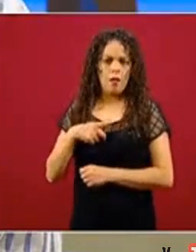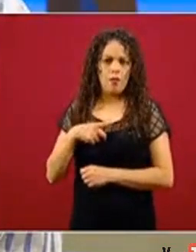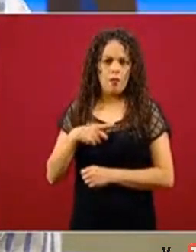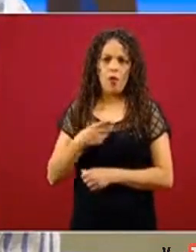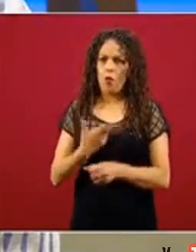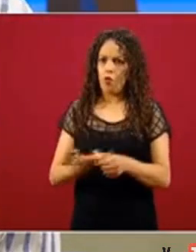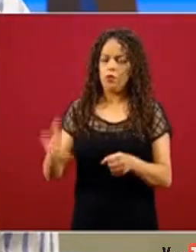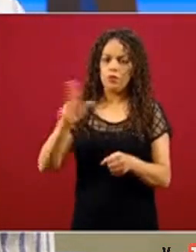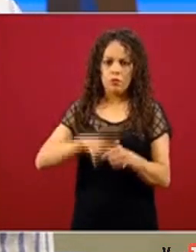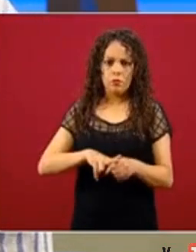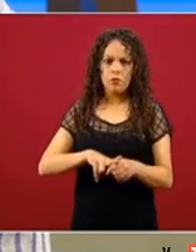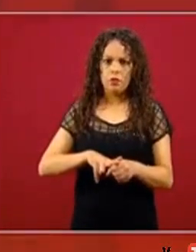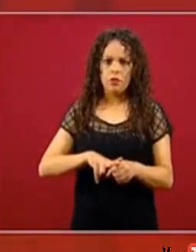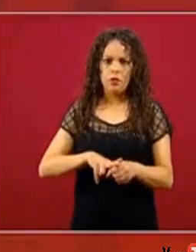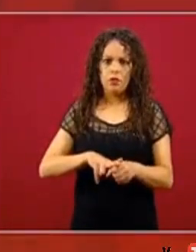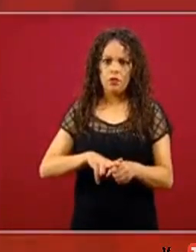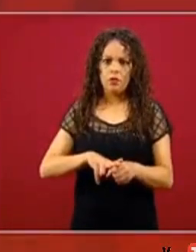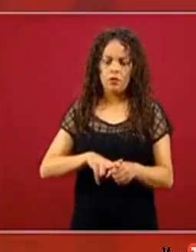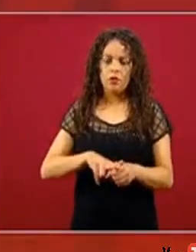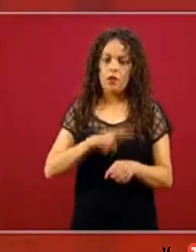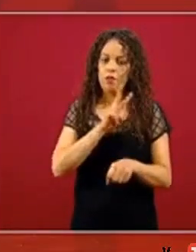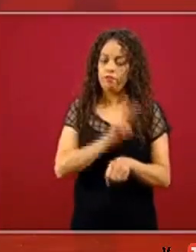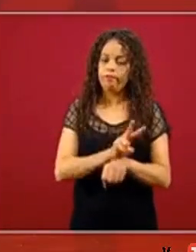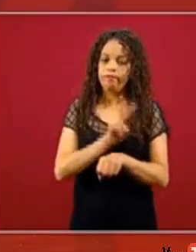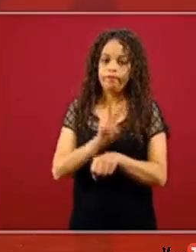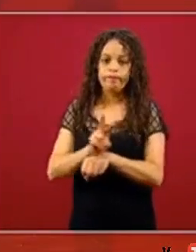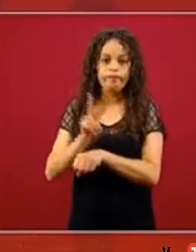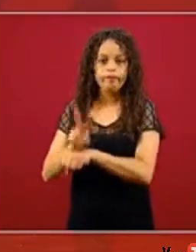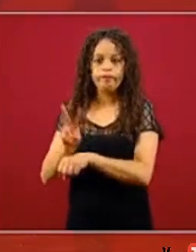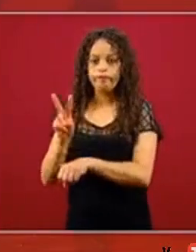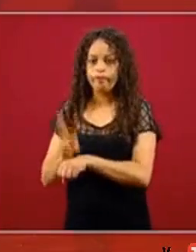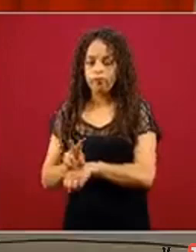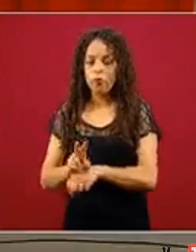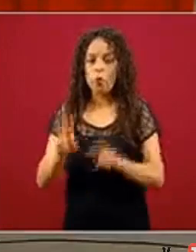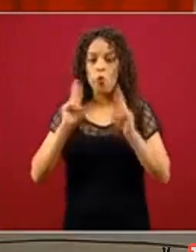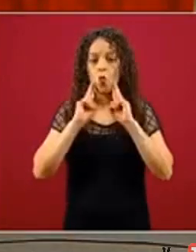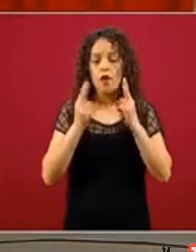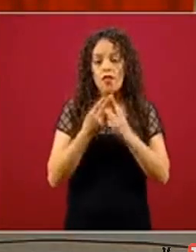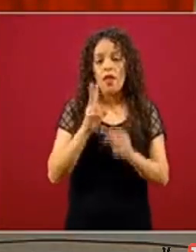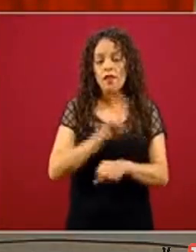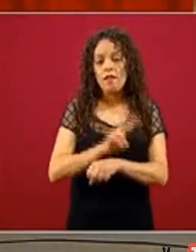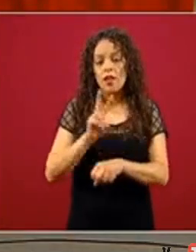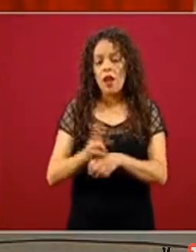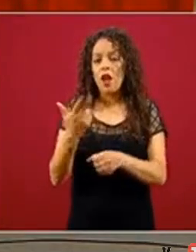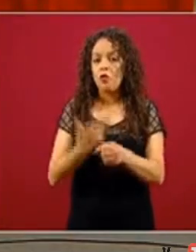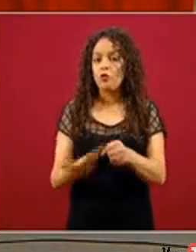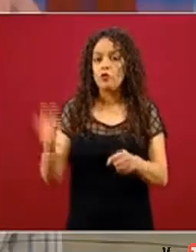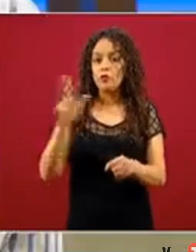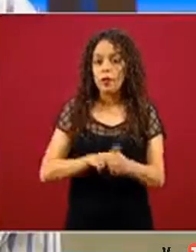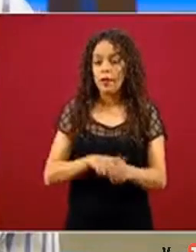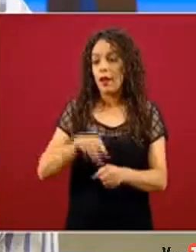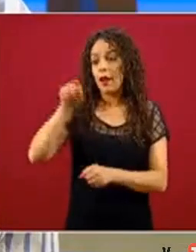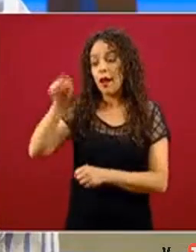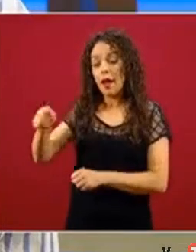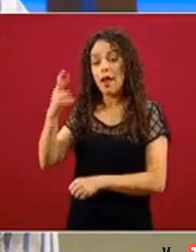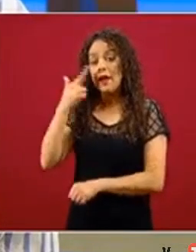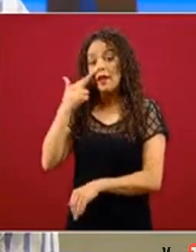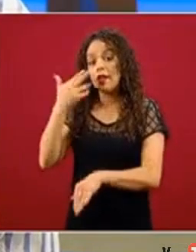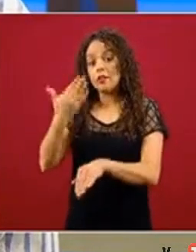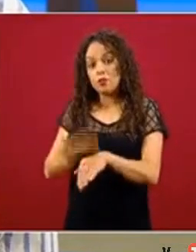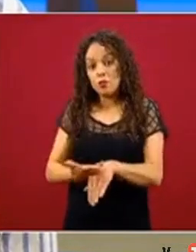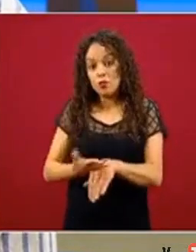hospitales una unidad de vigilancia epidemiológica hospitalaria, que es la responsable de integrar esta